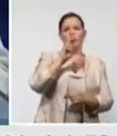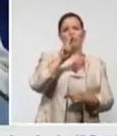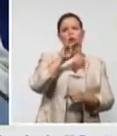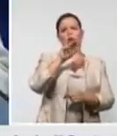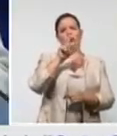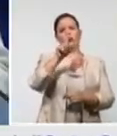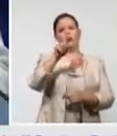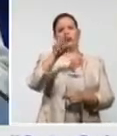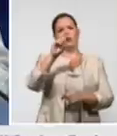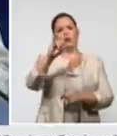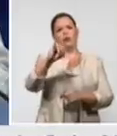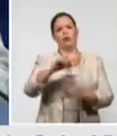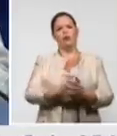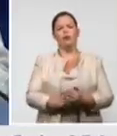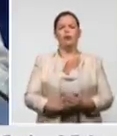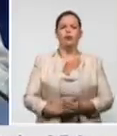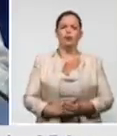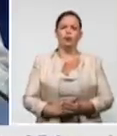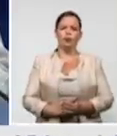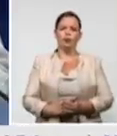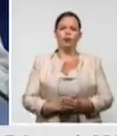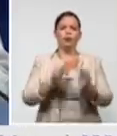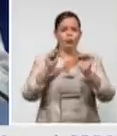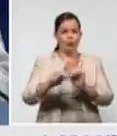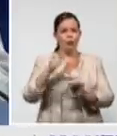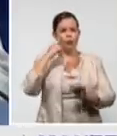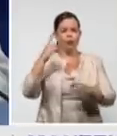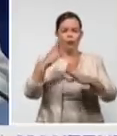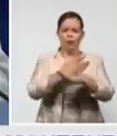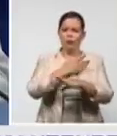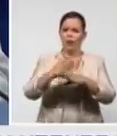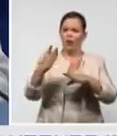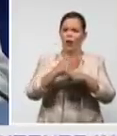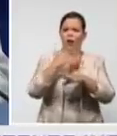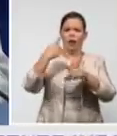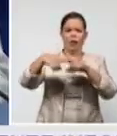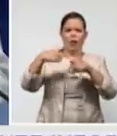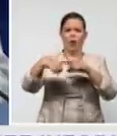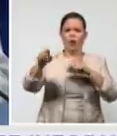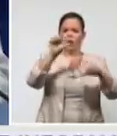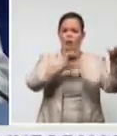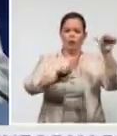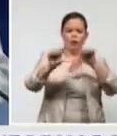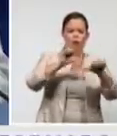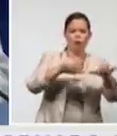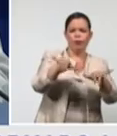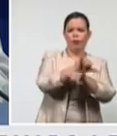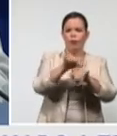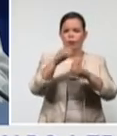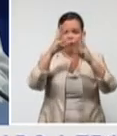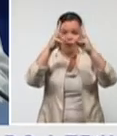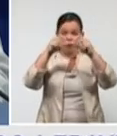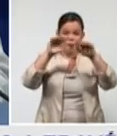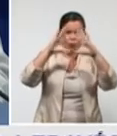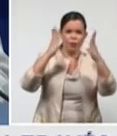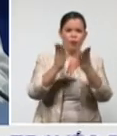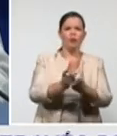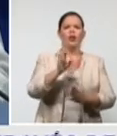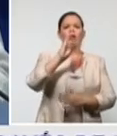muestras. Con este número de muestras analizadas, pues ya se acumulan